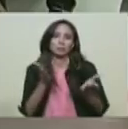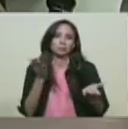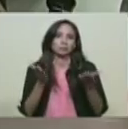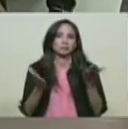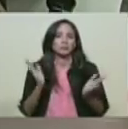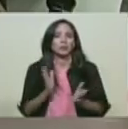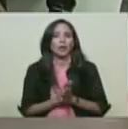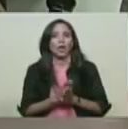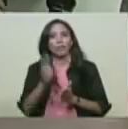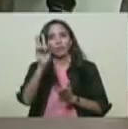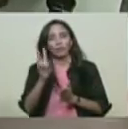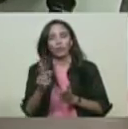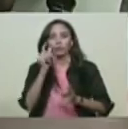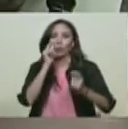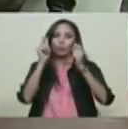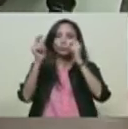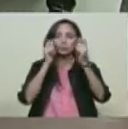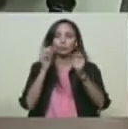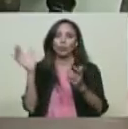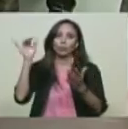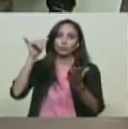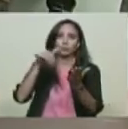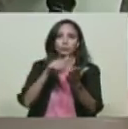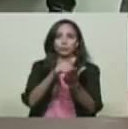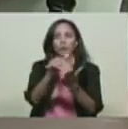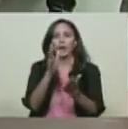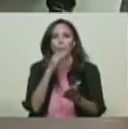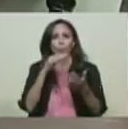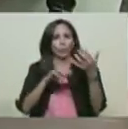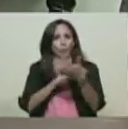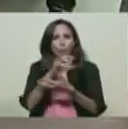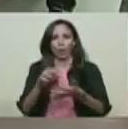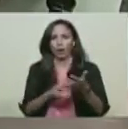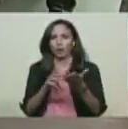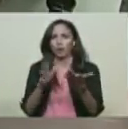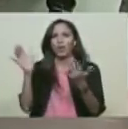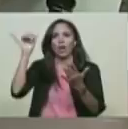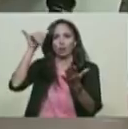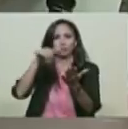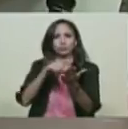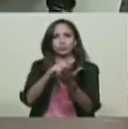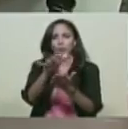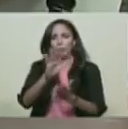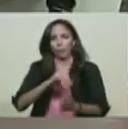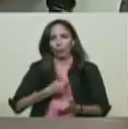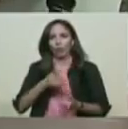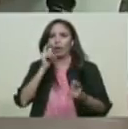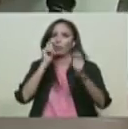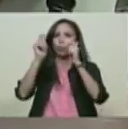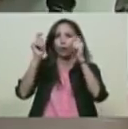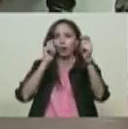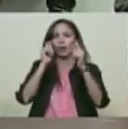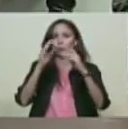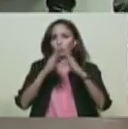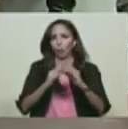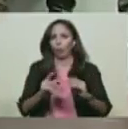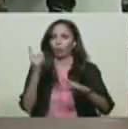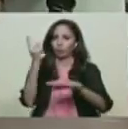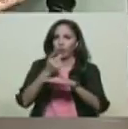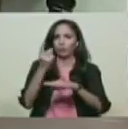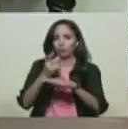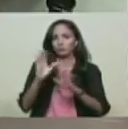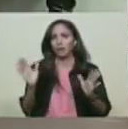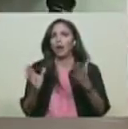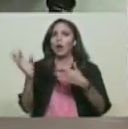de Venezuela en estas islas de su transporte aéreo sin problema. Les doy todas las garantías. Deben establecerse para que puedan